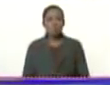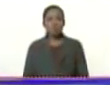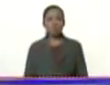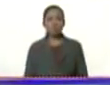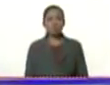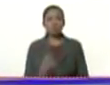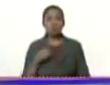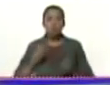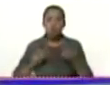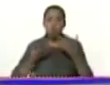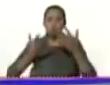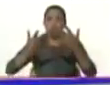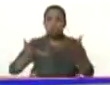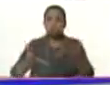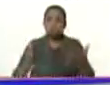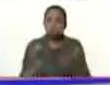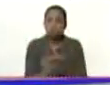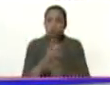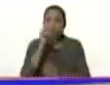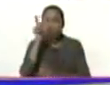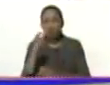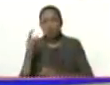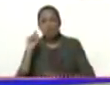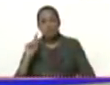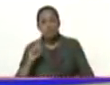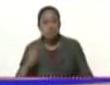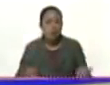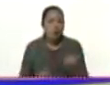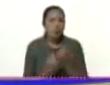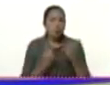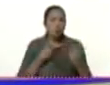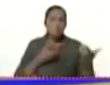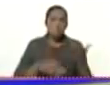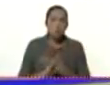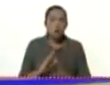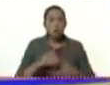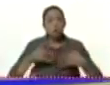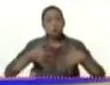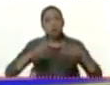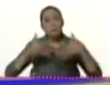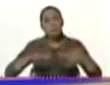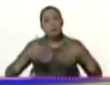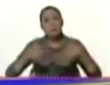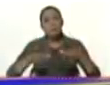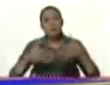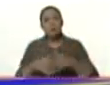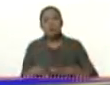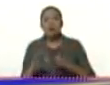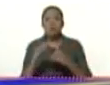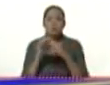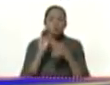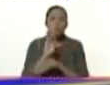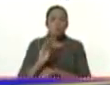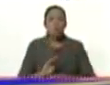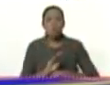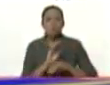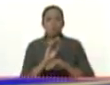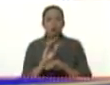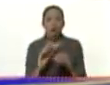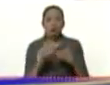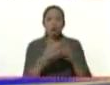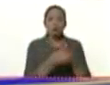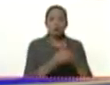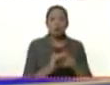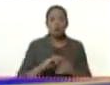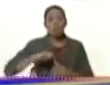Yo les tiendo mis manos a esos muchachos. Hoy salieron en una marcha protegida y custodiada